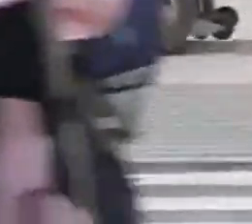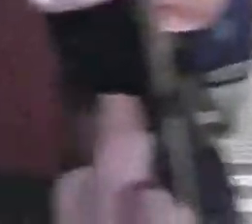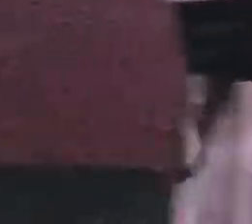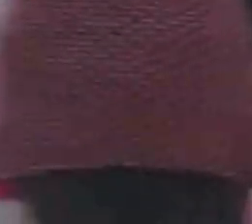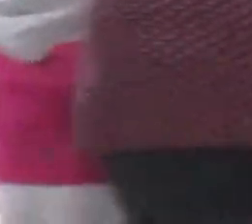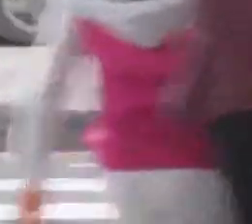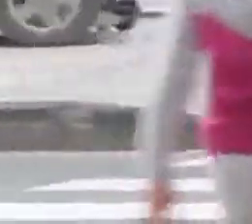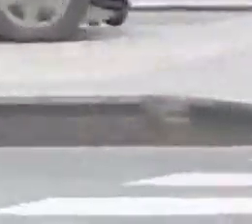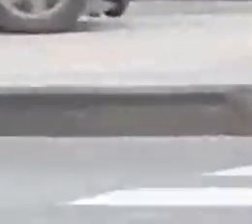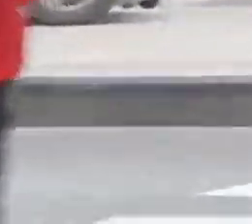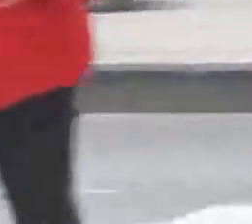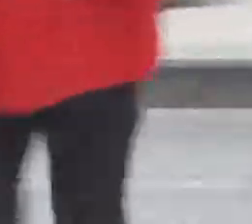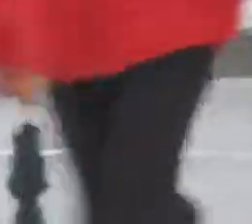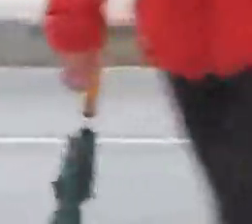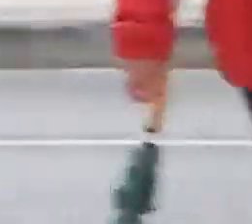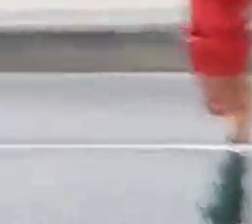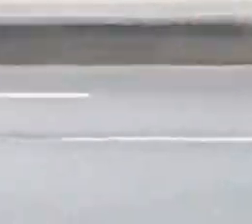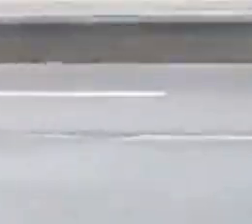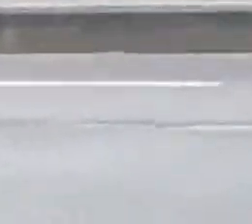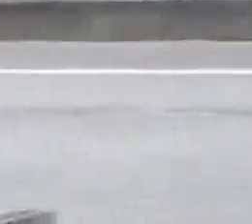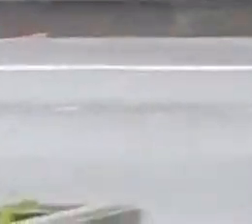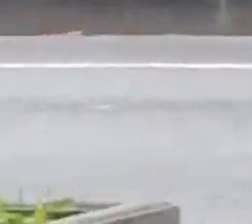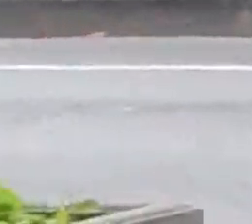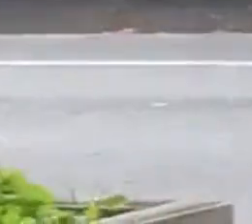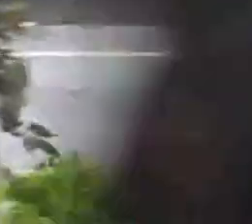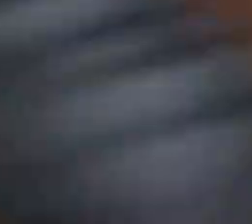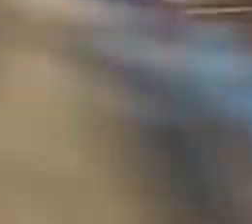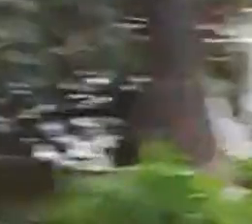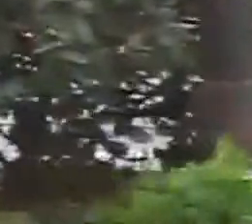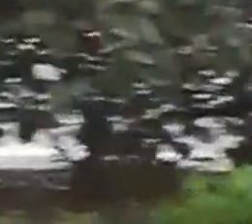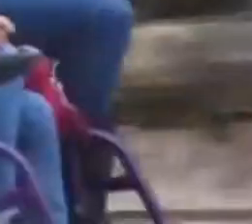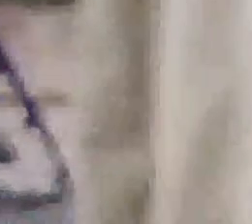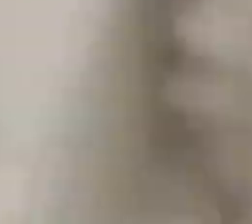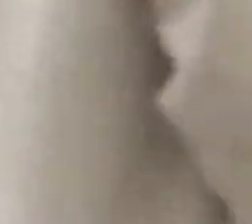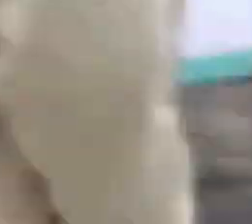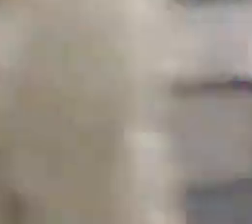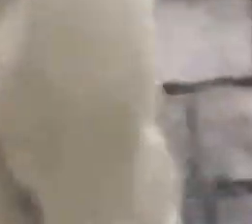Los nuevos amigos cabalgan por parejas en sillas de ruedas eléctricas.